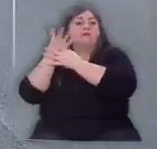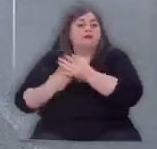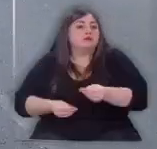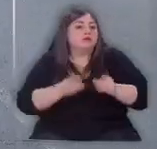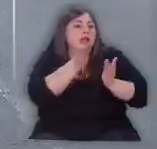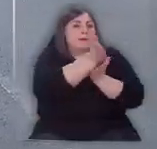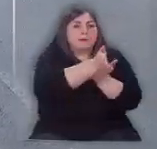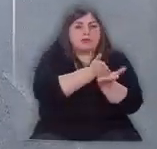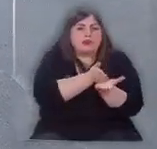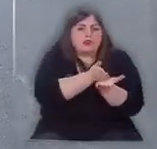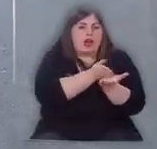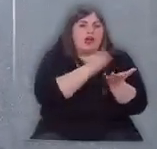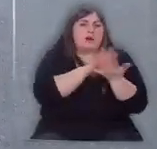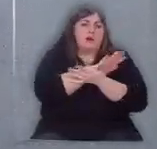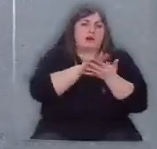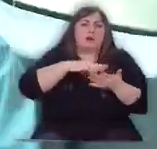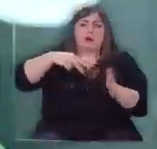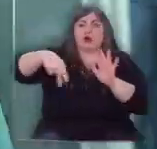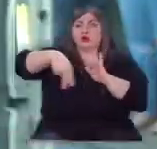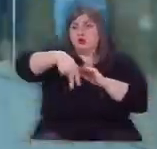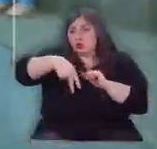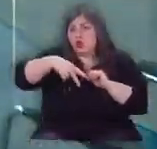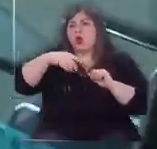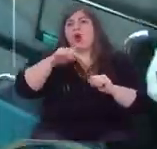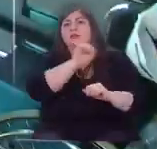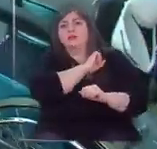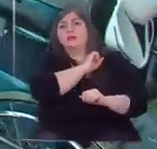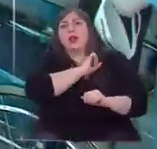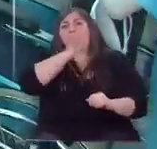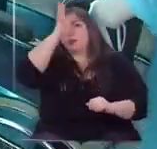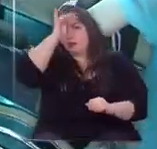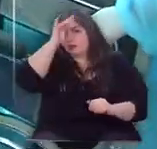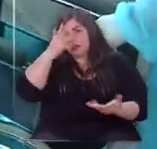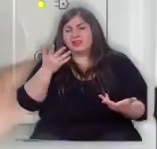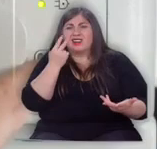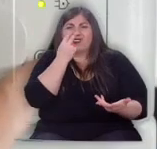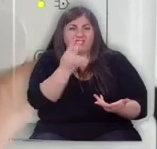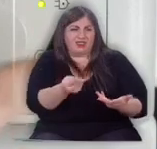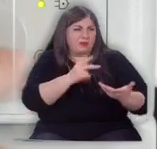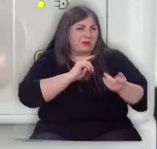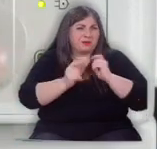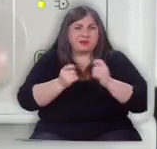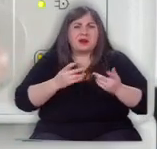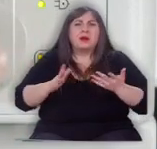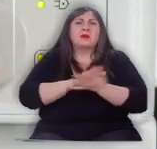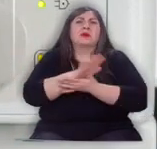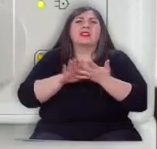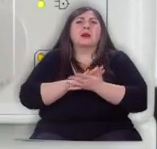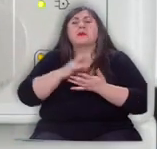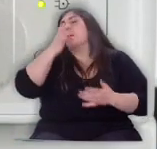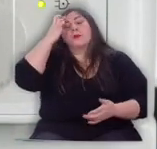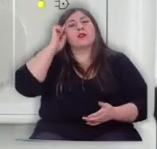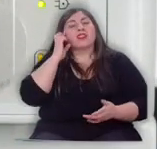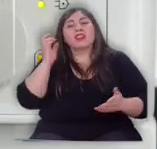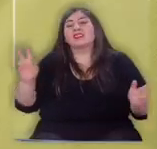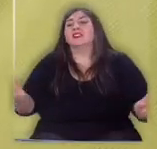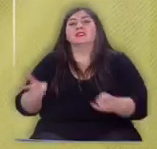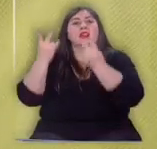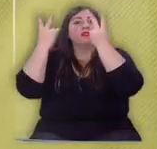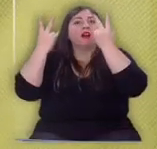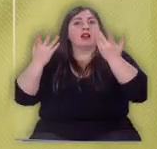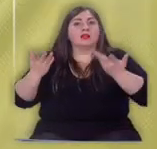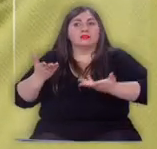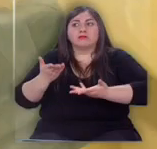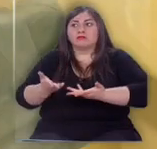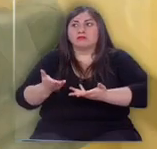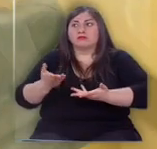cuarentenas parciales, por ejemplo, como ocurre en Ñuñoa, en Santiago, en Puente Alto, y ven allí un riesgo, o levantarlas en comunas como Providencia, donde ha vuelto de